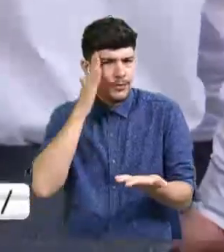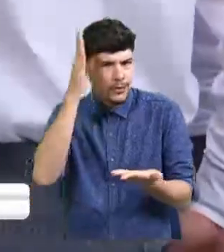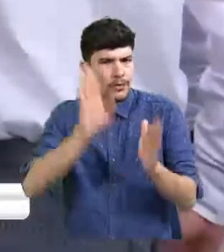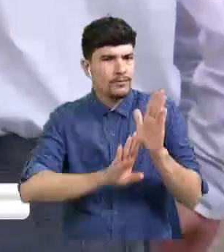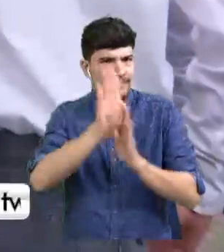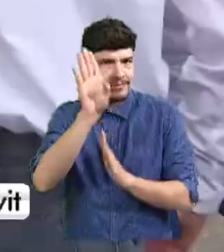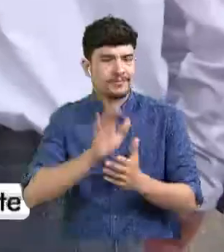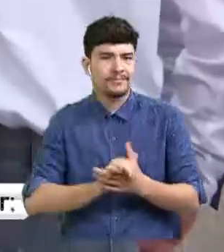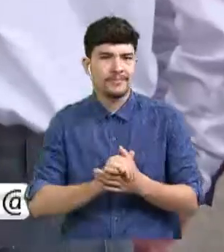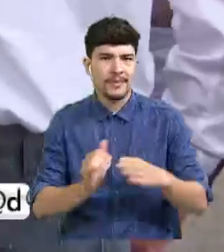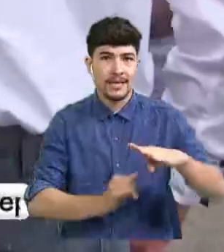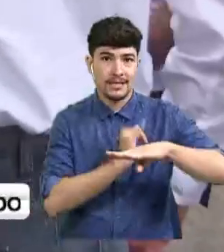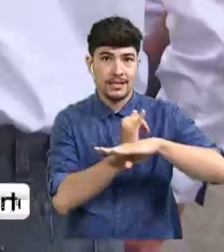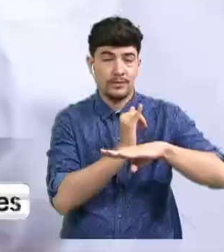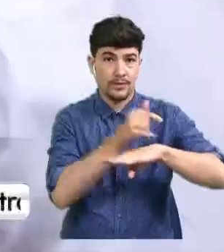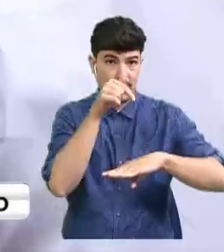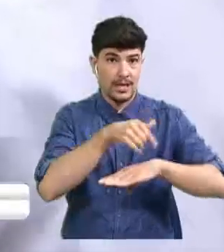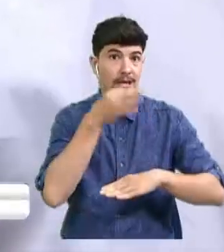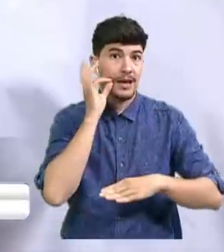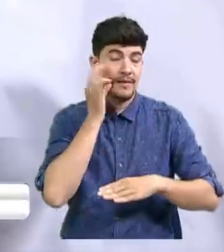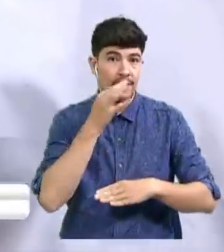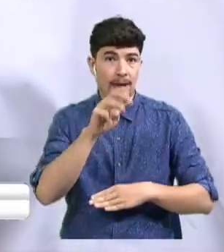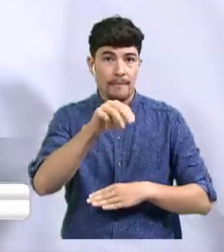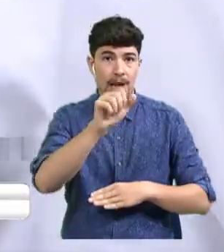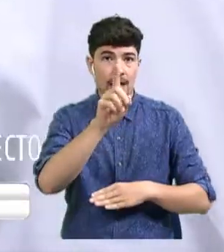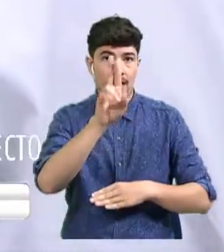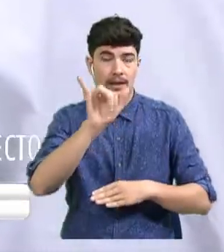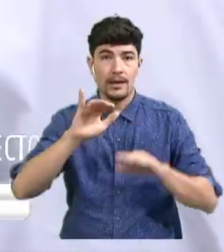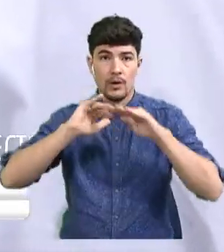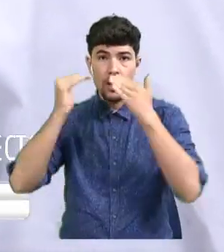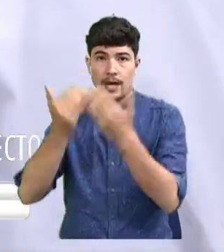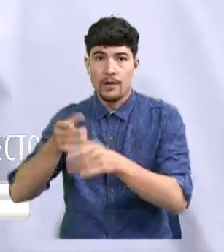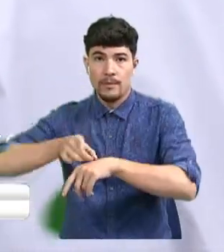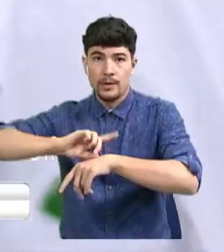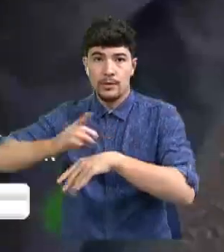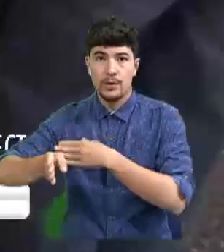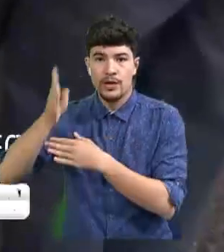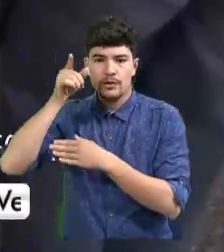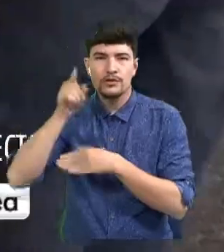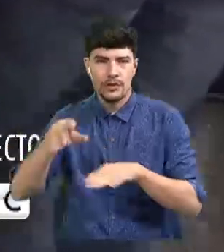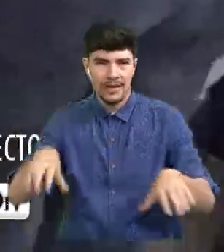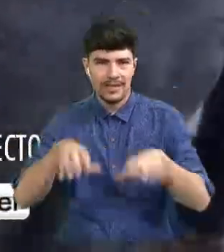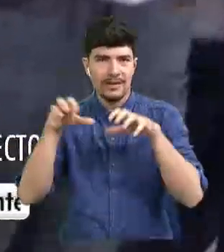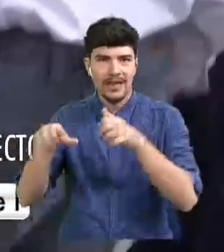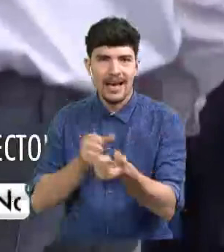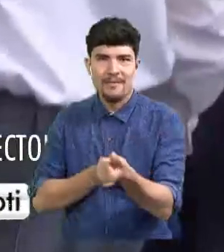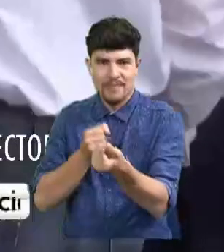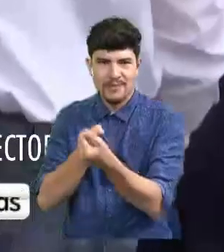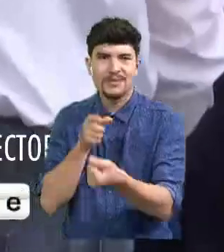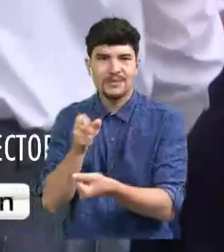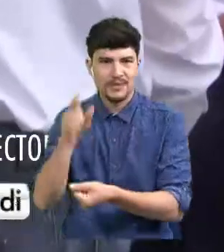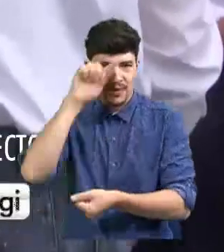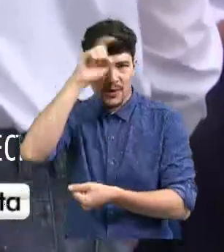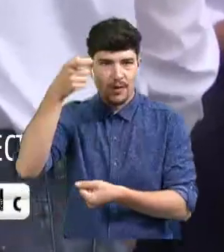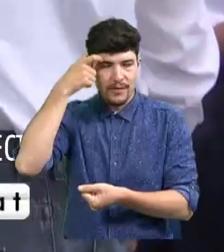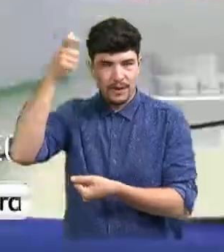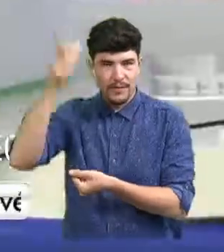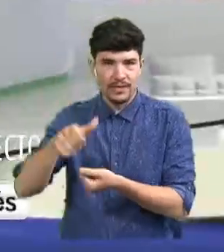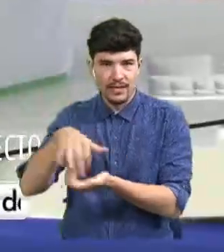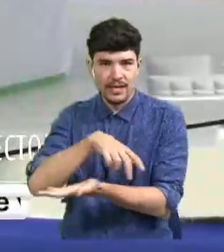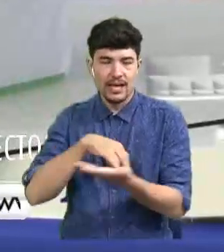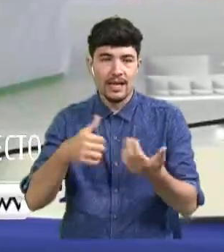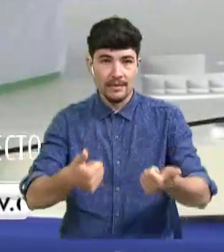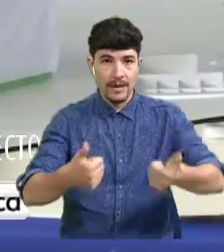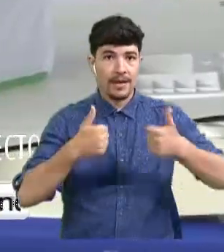En la institución educativa Café Madrid y el colegio Minuto de Dios se llevó a cabo esta actividad con presencia del gobernador y los beneficiarios de